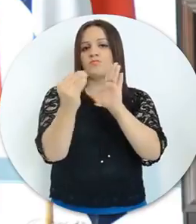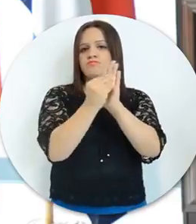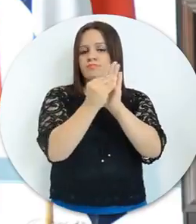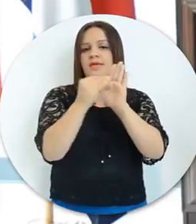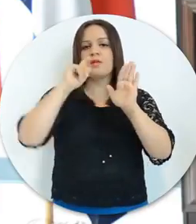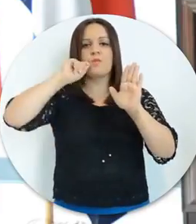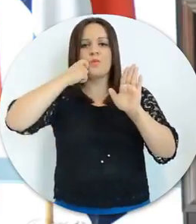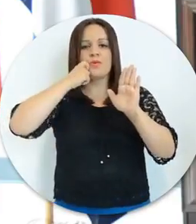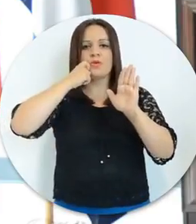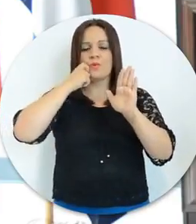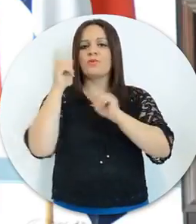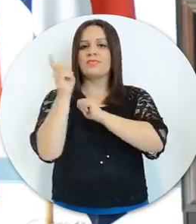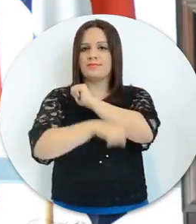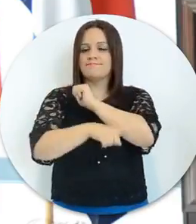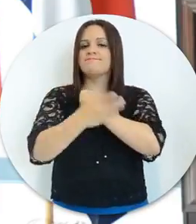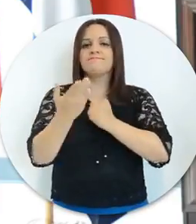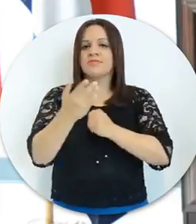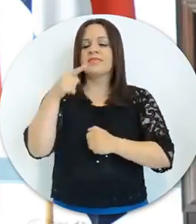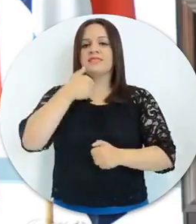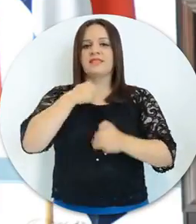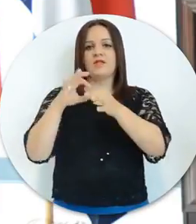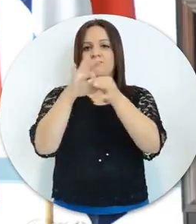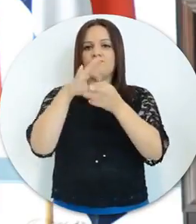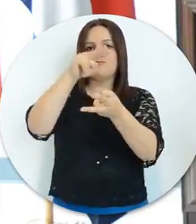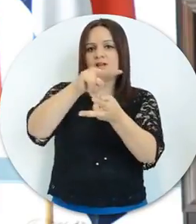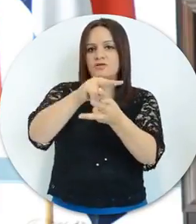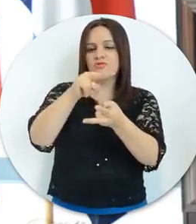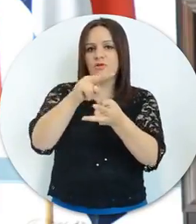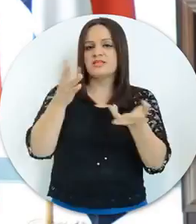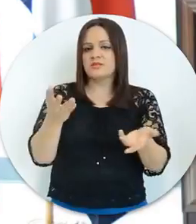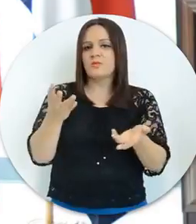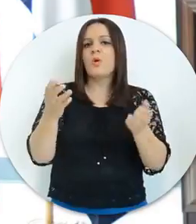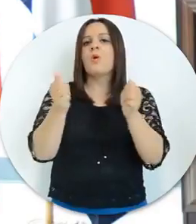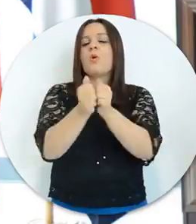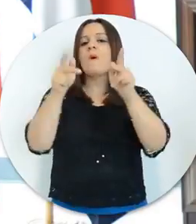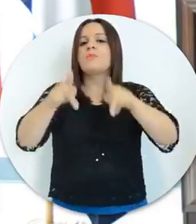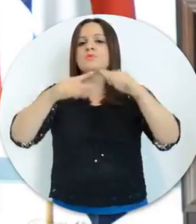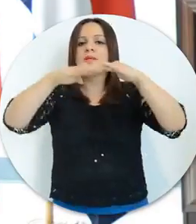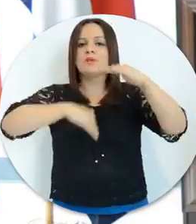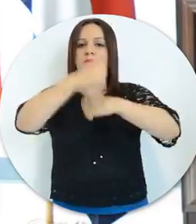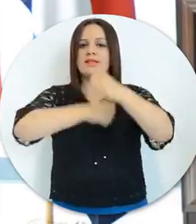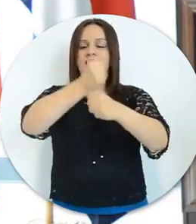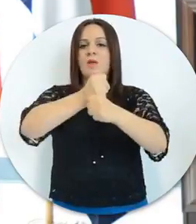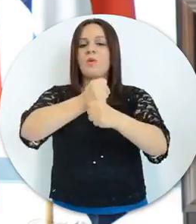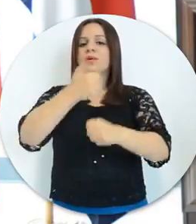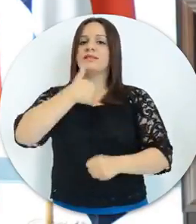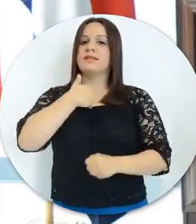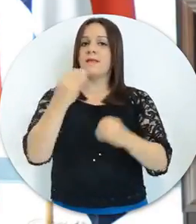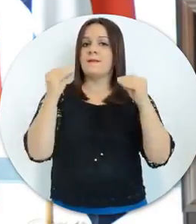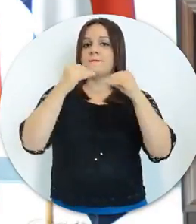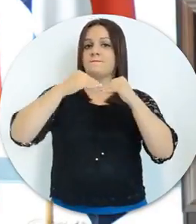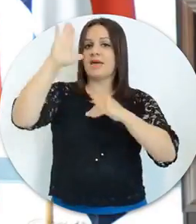nuevo delito, donde tener relaciones sexuales con una persona menor de edad, cuando tiene más